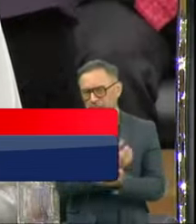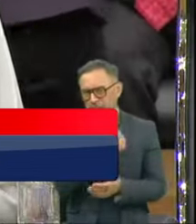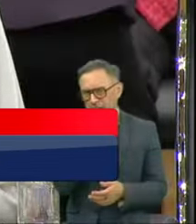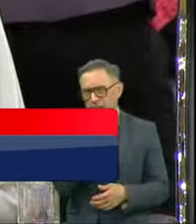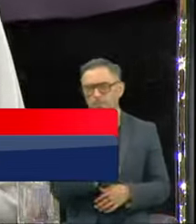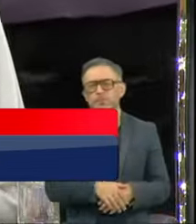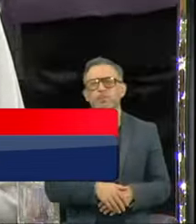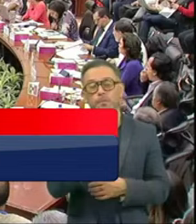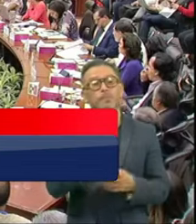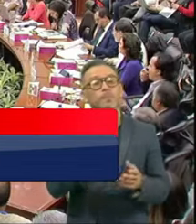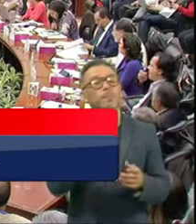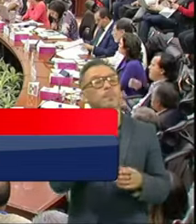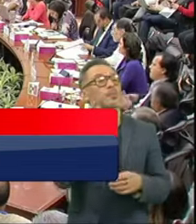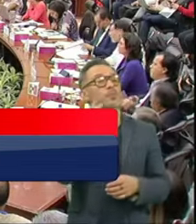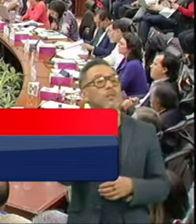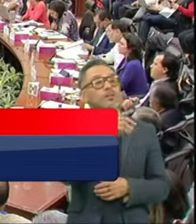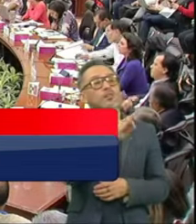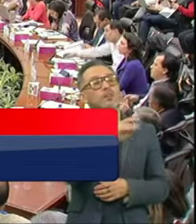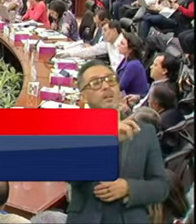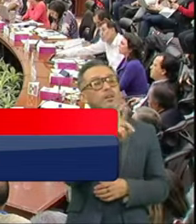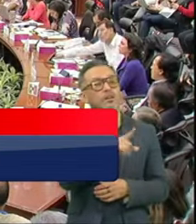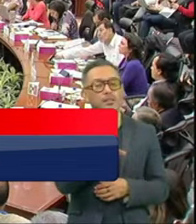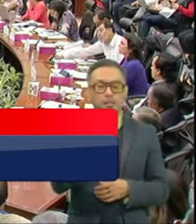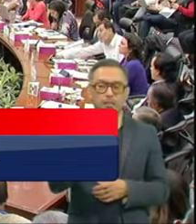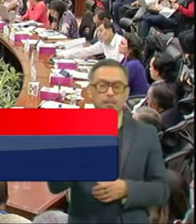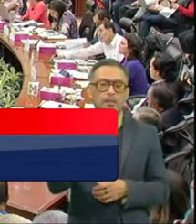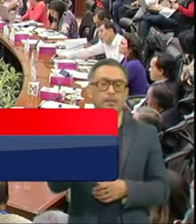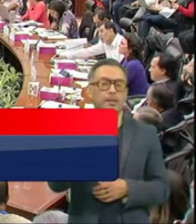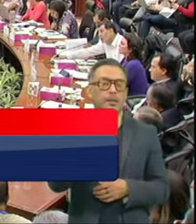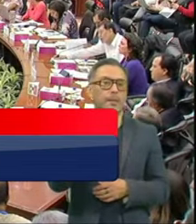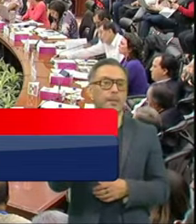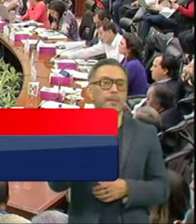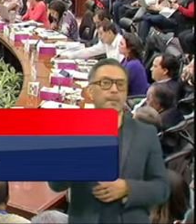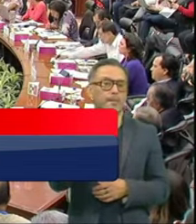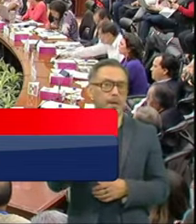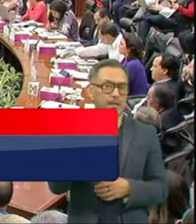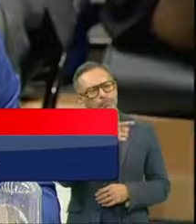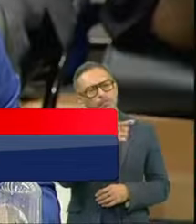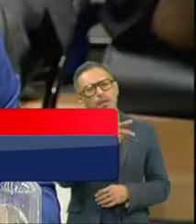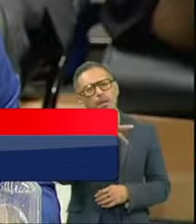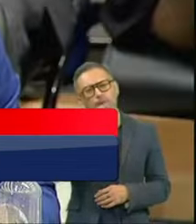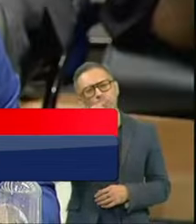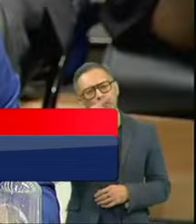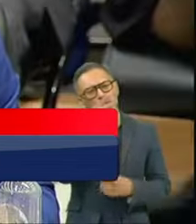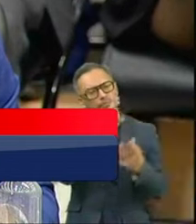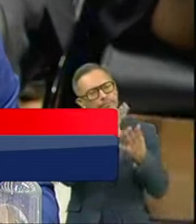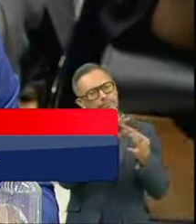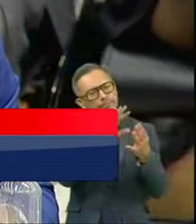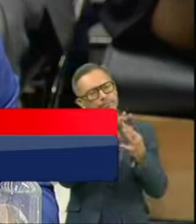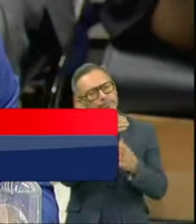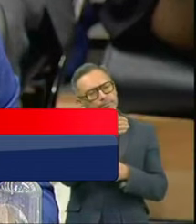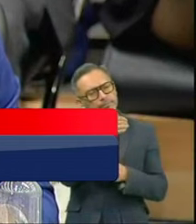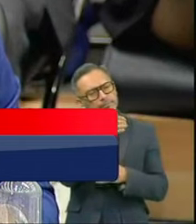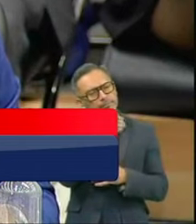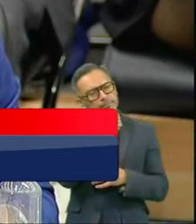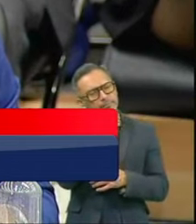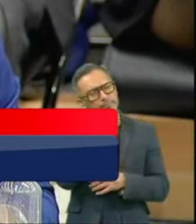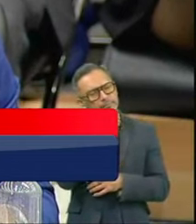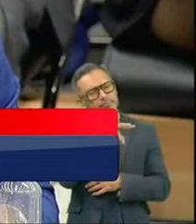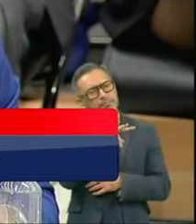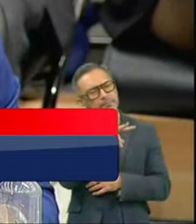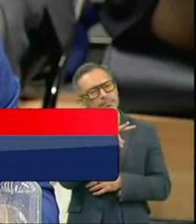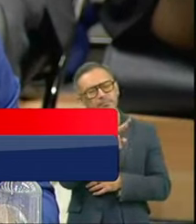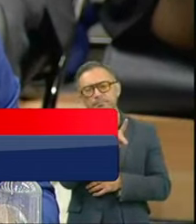¿no? ¿Quiénes van a establecer, quiénes van a controlar a estos jueces? Pues los que les ayuden en